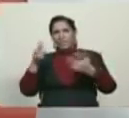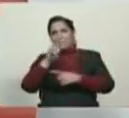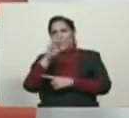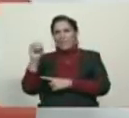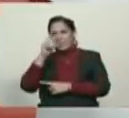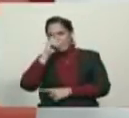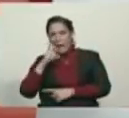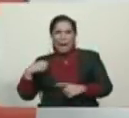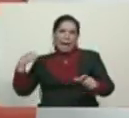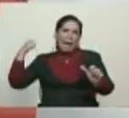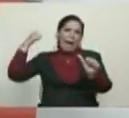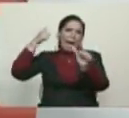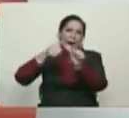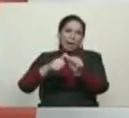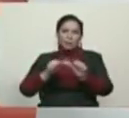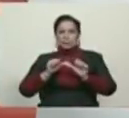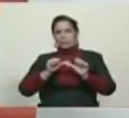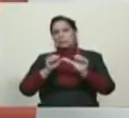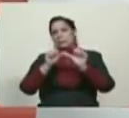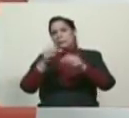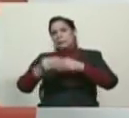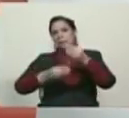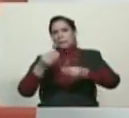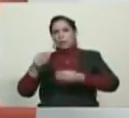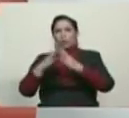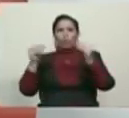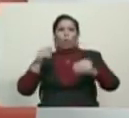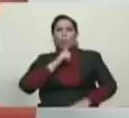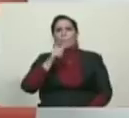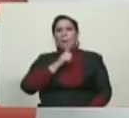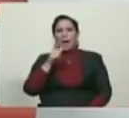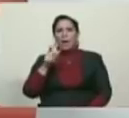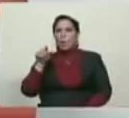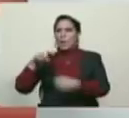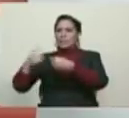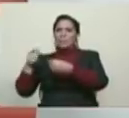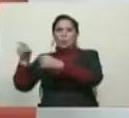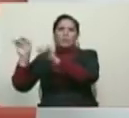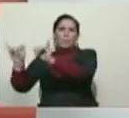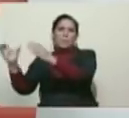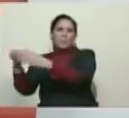podido, y todo es malo excepto ellos mismos, esa dirigencia.